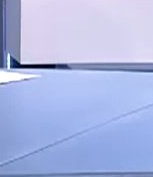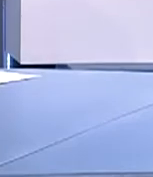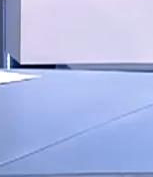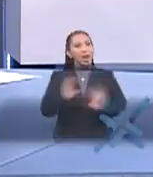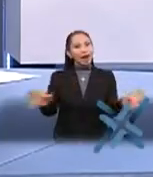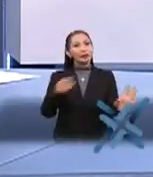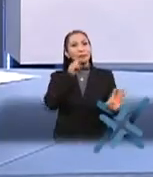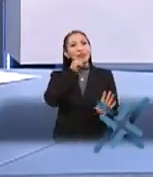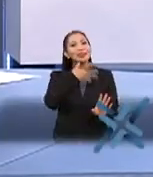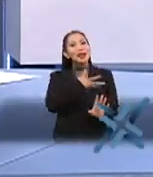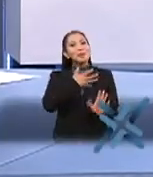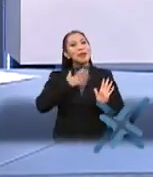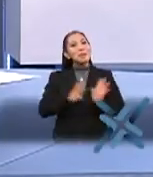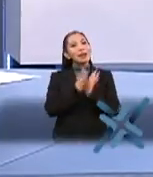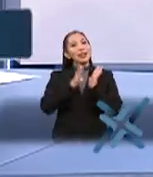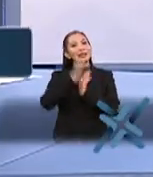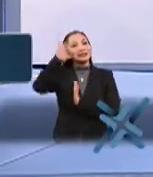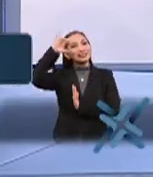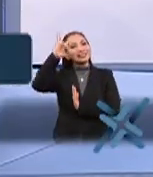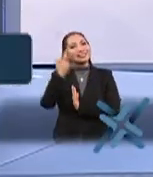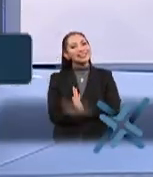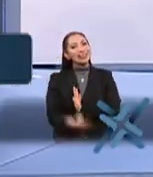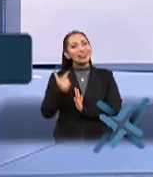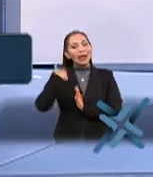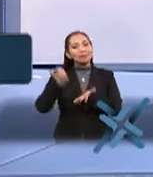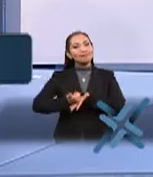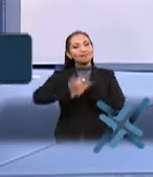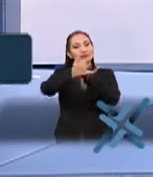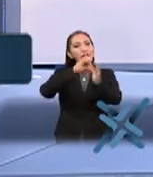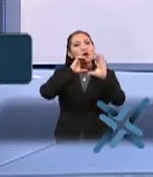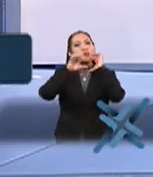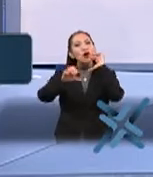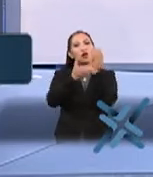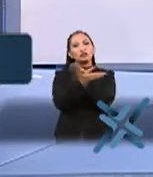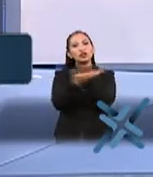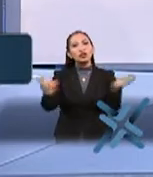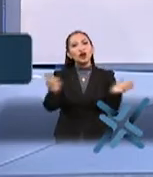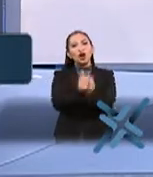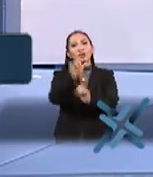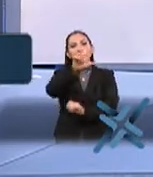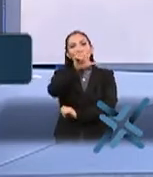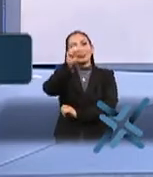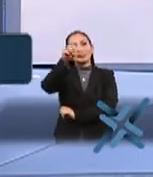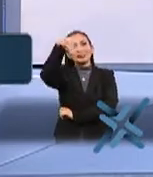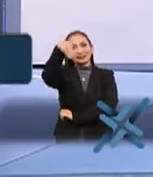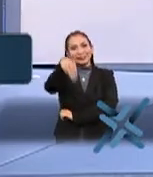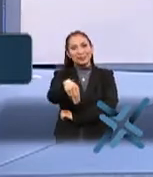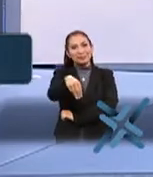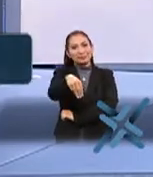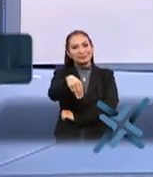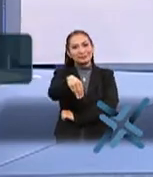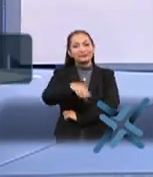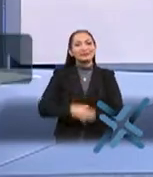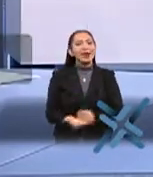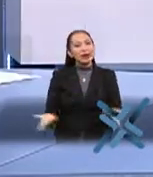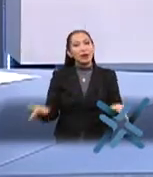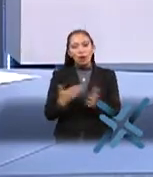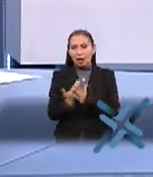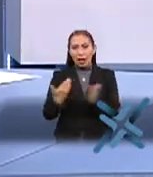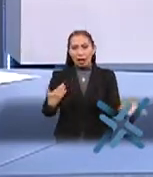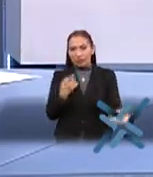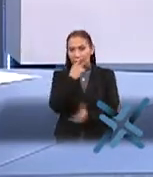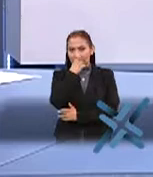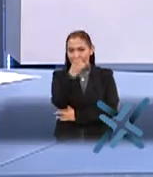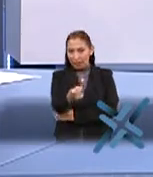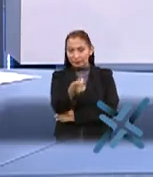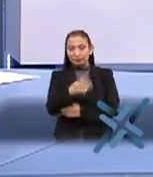Por supuesto, también contamos con la participación de Griselda Yebra. Ella nos ayuda a comunicarnos con ustedes a través de la lengua de señas mexicana. Y como les habíamos mencionado